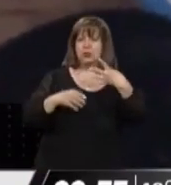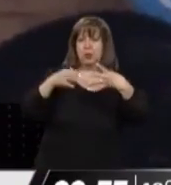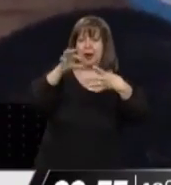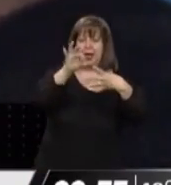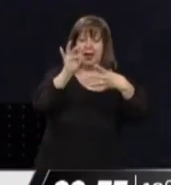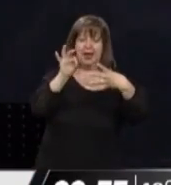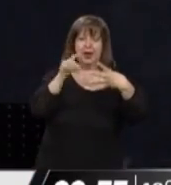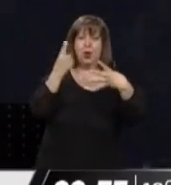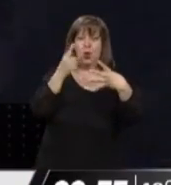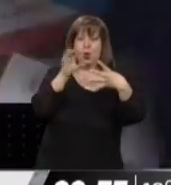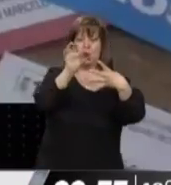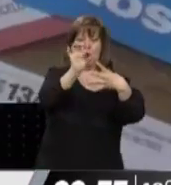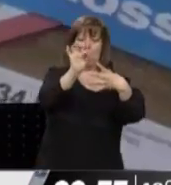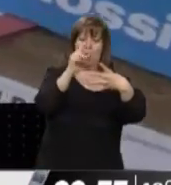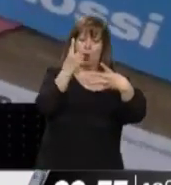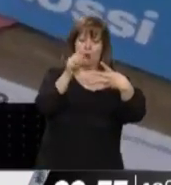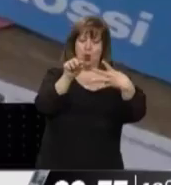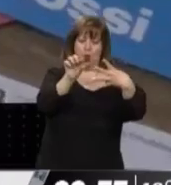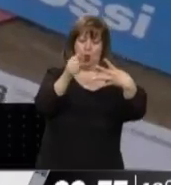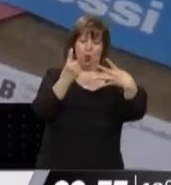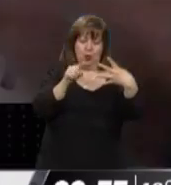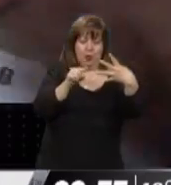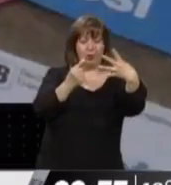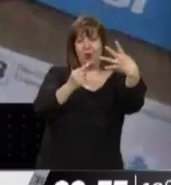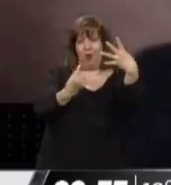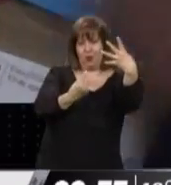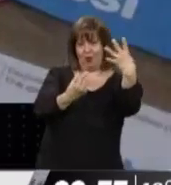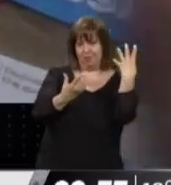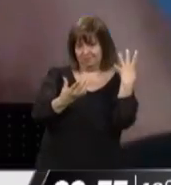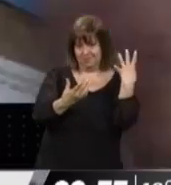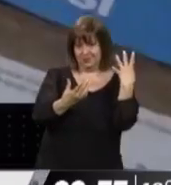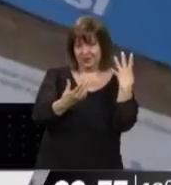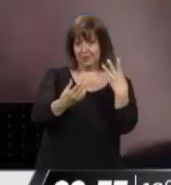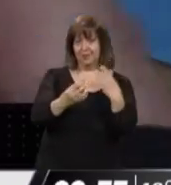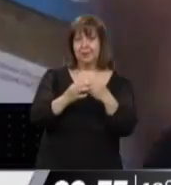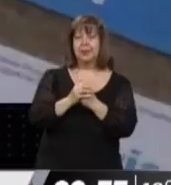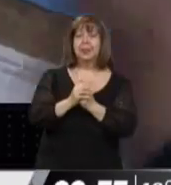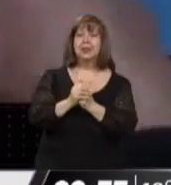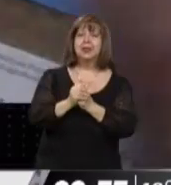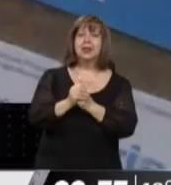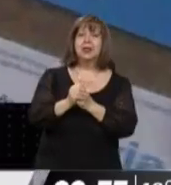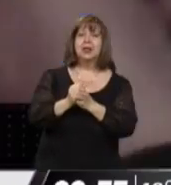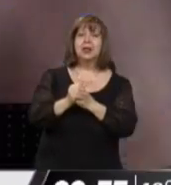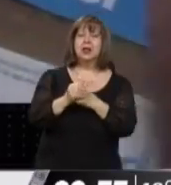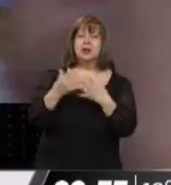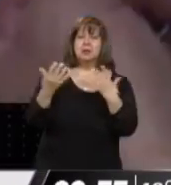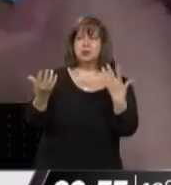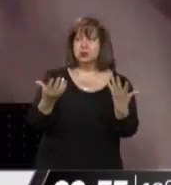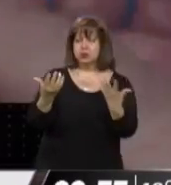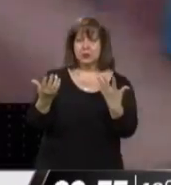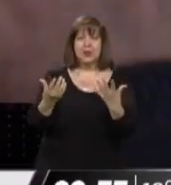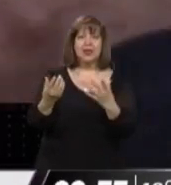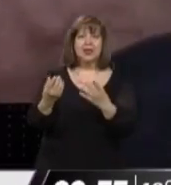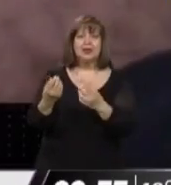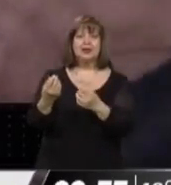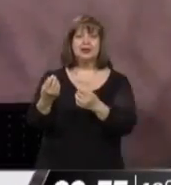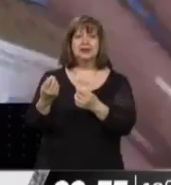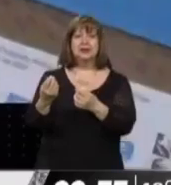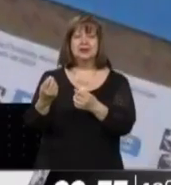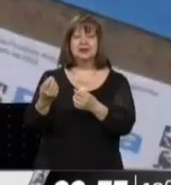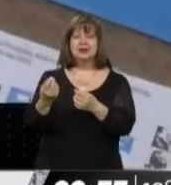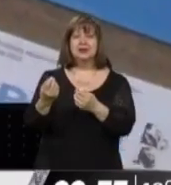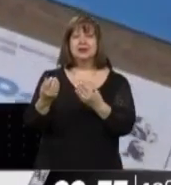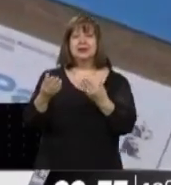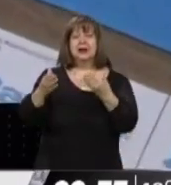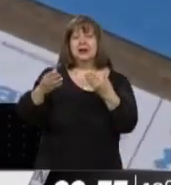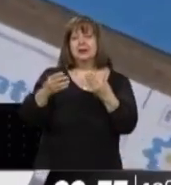uno de de hacemos por la patria y otro de Unión por la patria porque se va a quedar a ver va